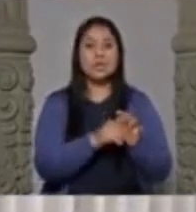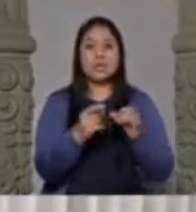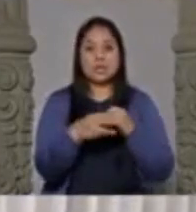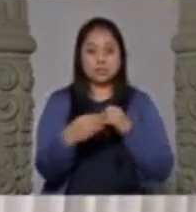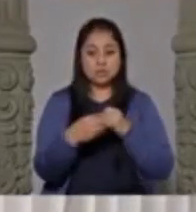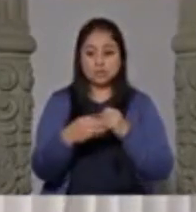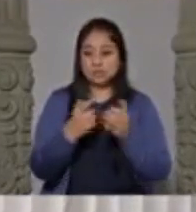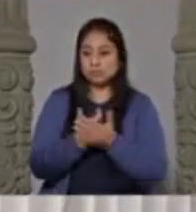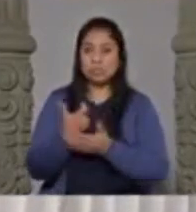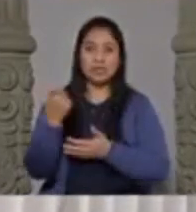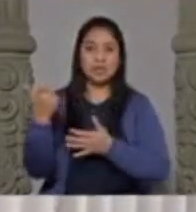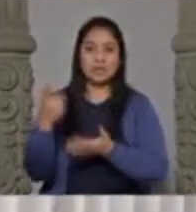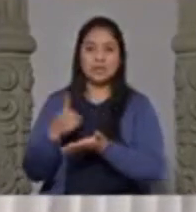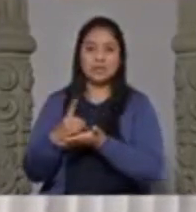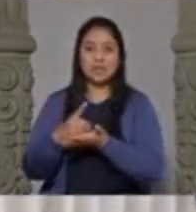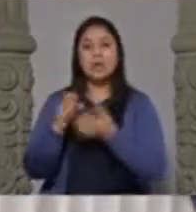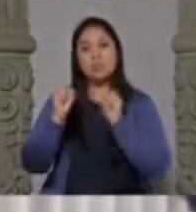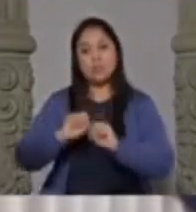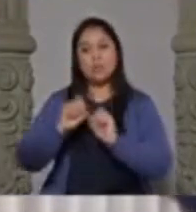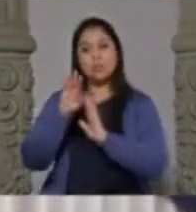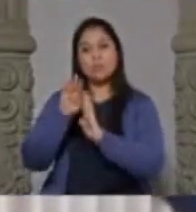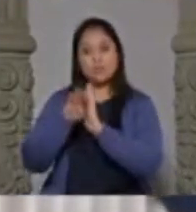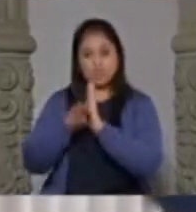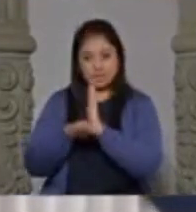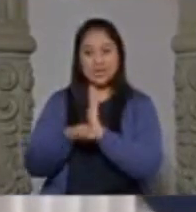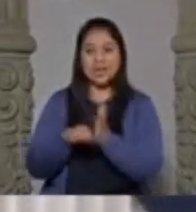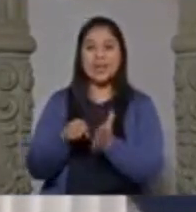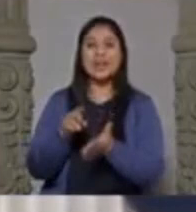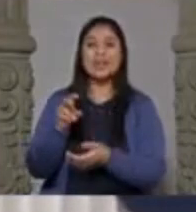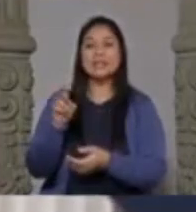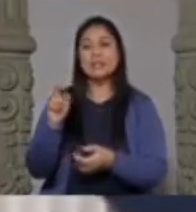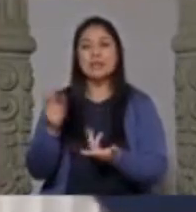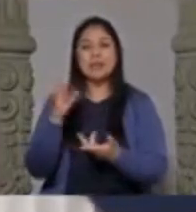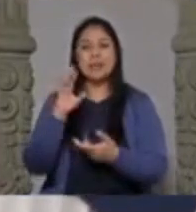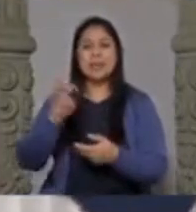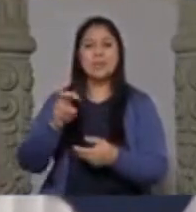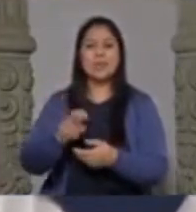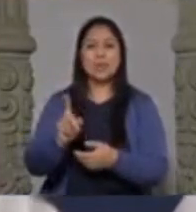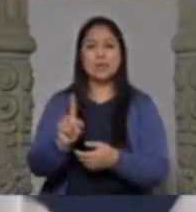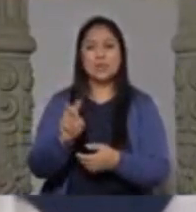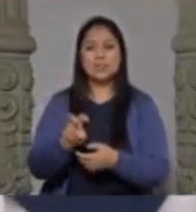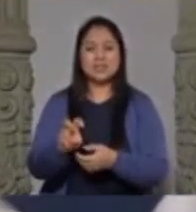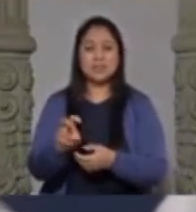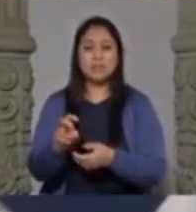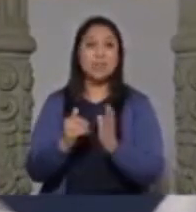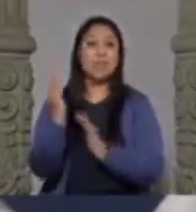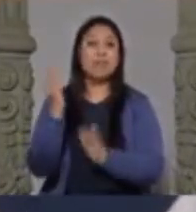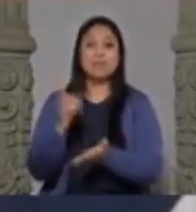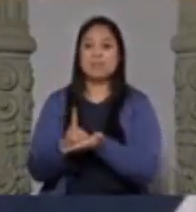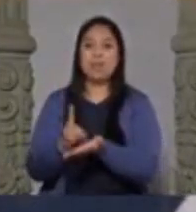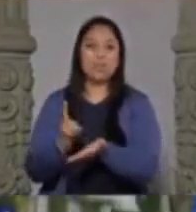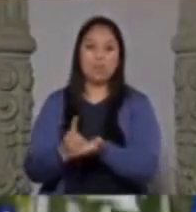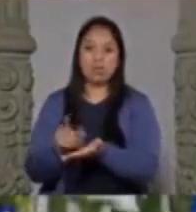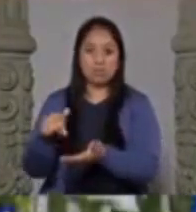pagando y de esa manera podamos disminuir la necesidad de endeudar al país.